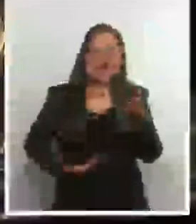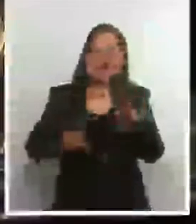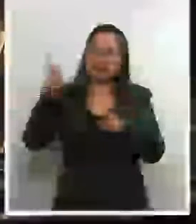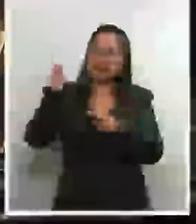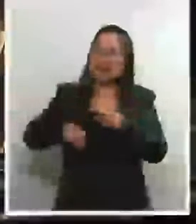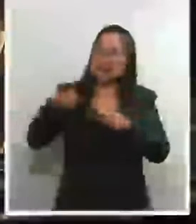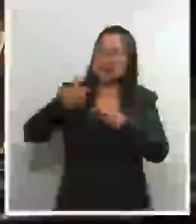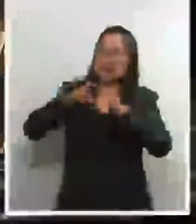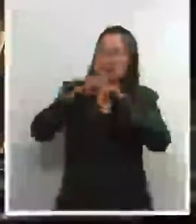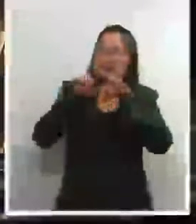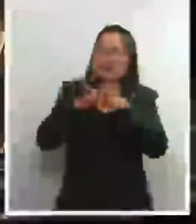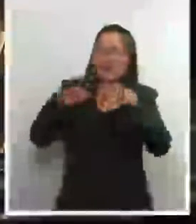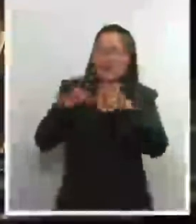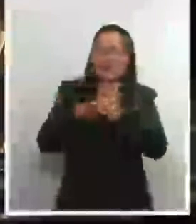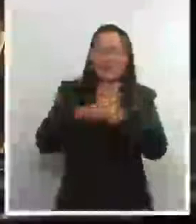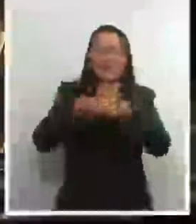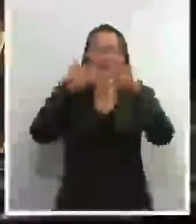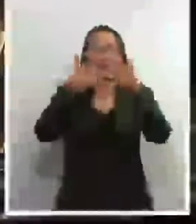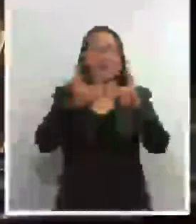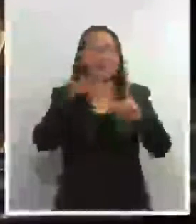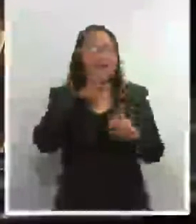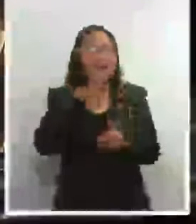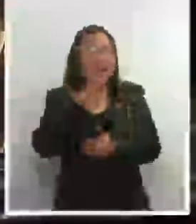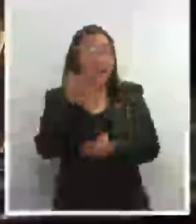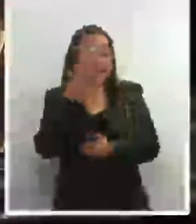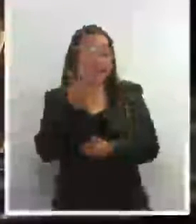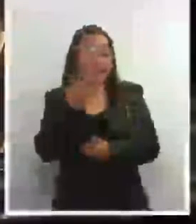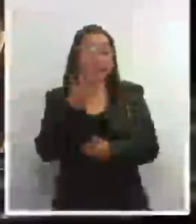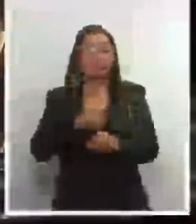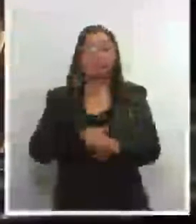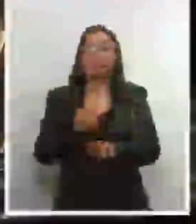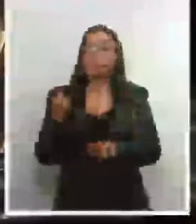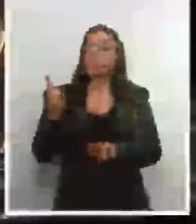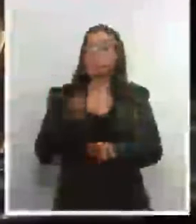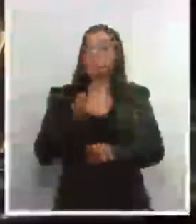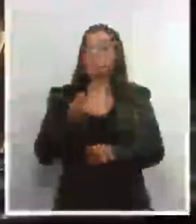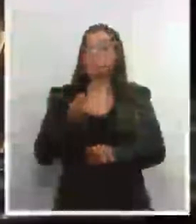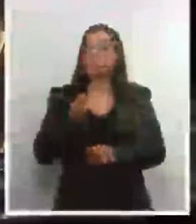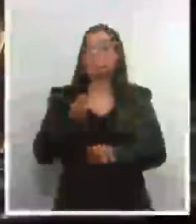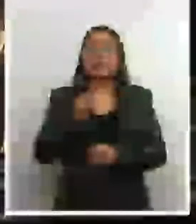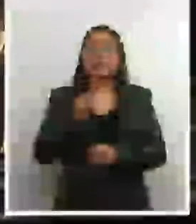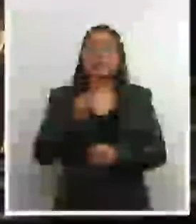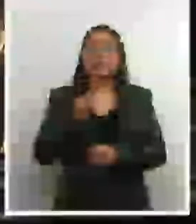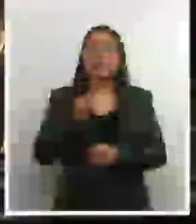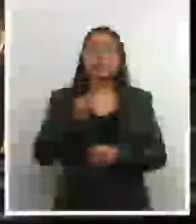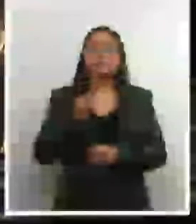Estamos desmantelando a los poderes ejecutivos porque